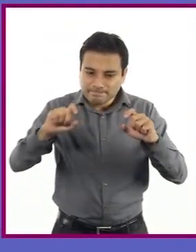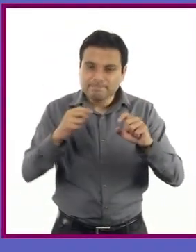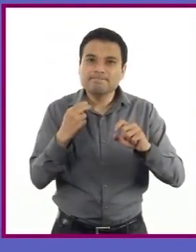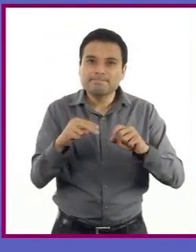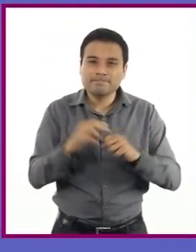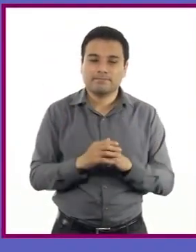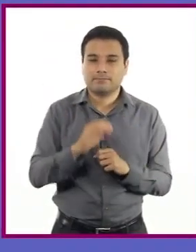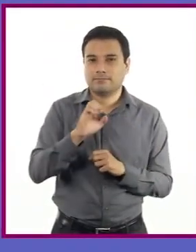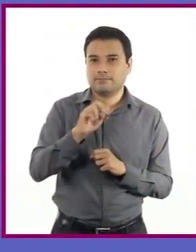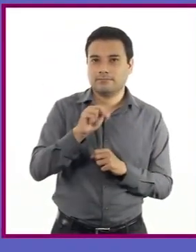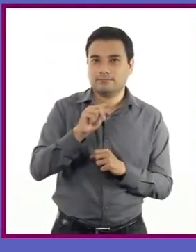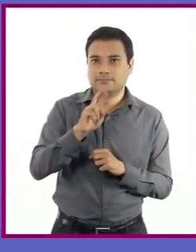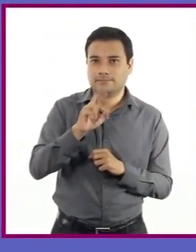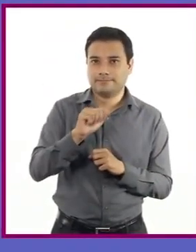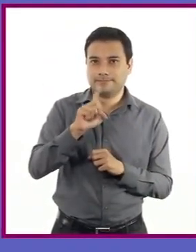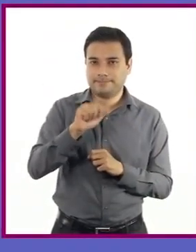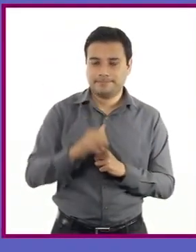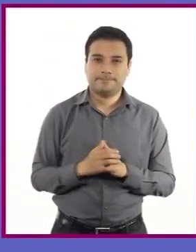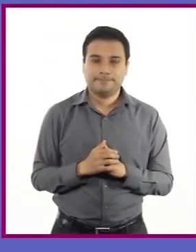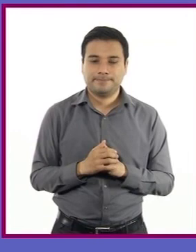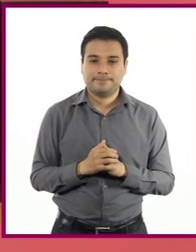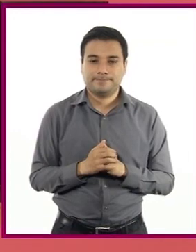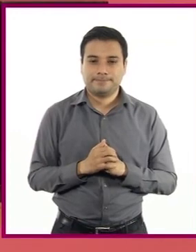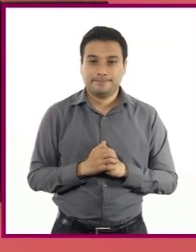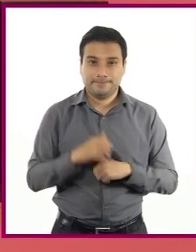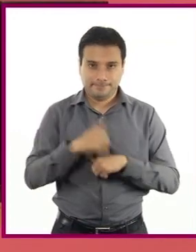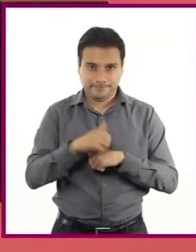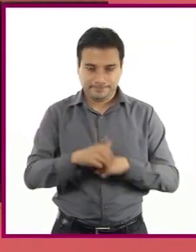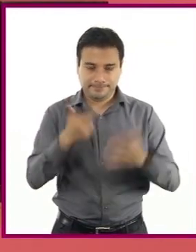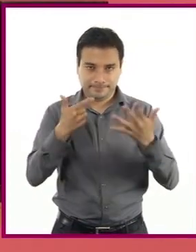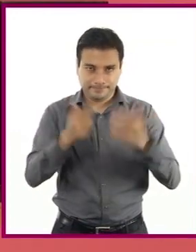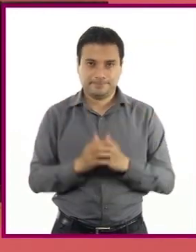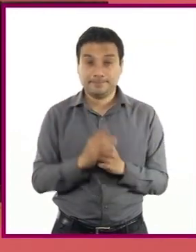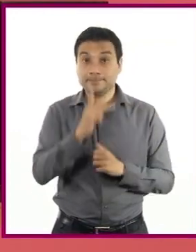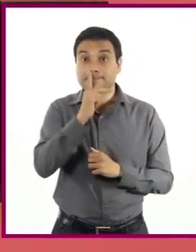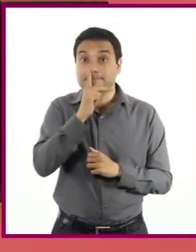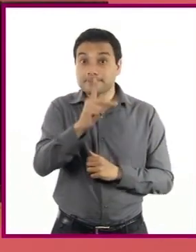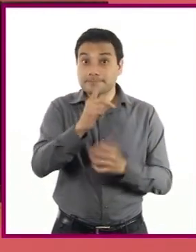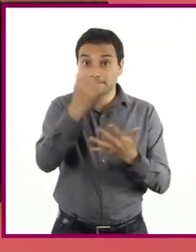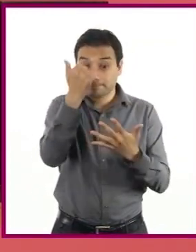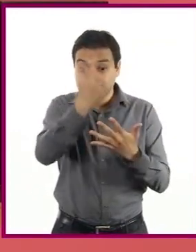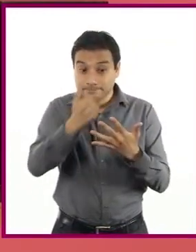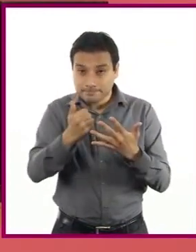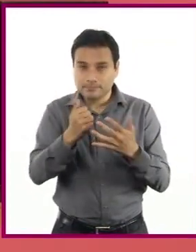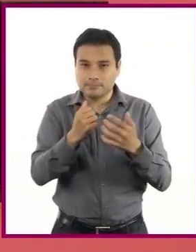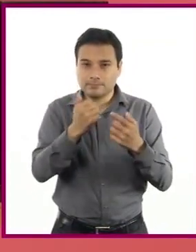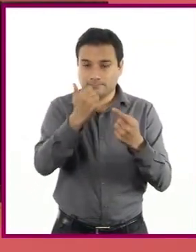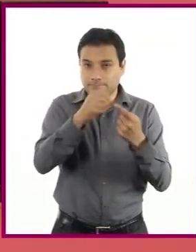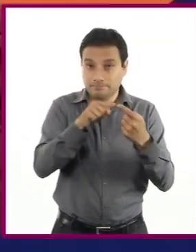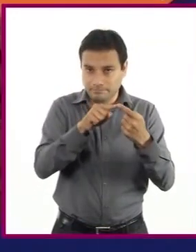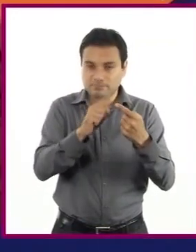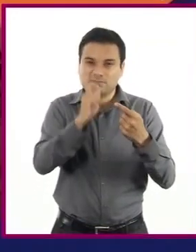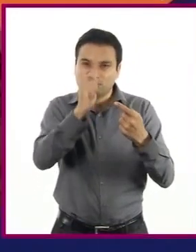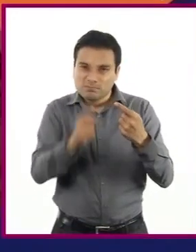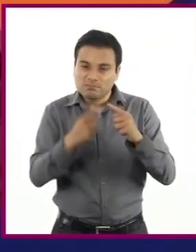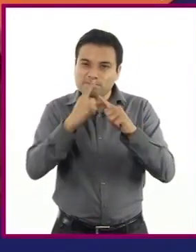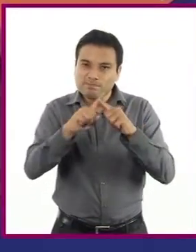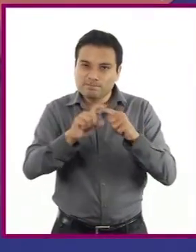Eso es. 7. Cada uno de los significados de una palabra según los contextos en que aparece. 8 letras.